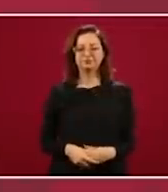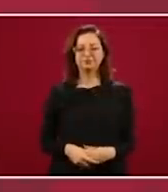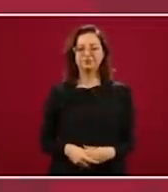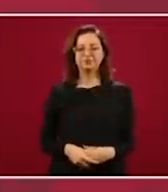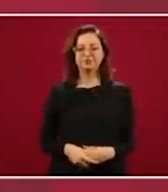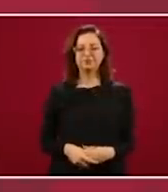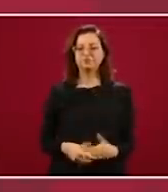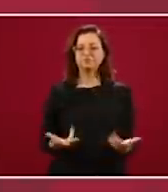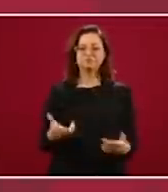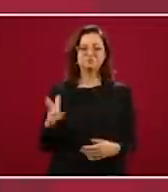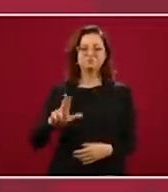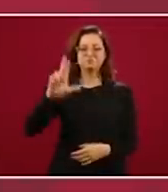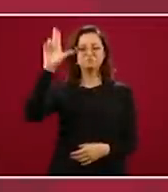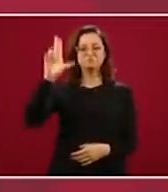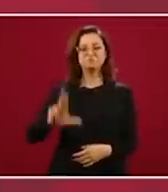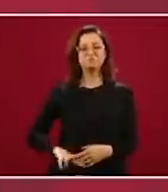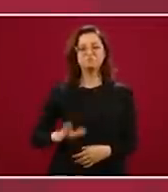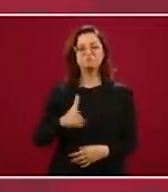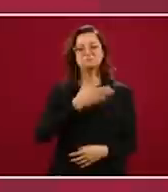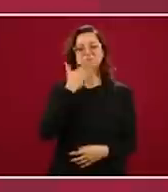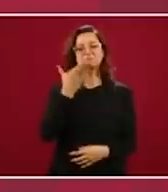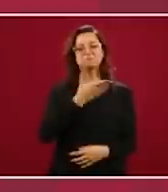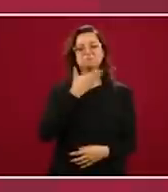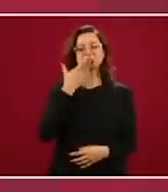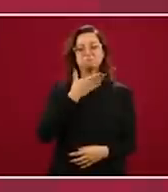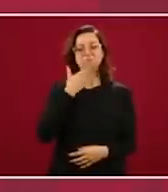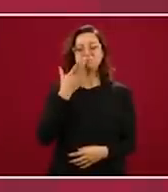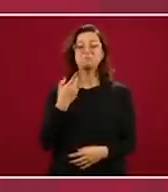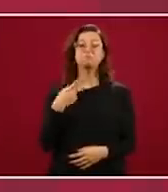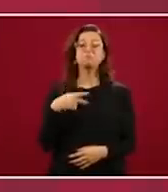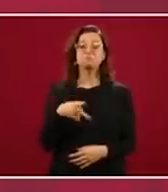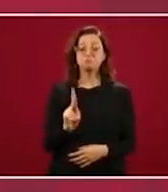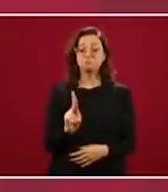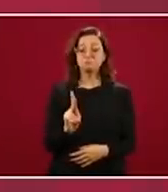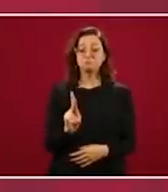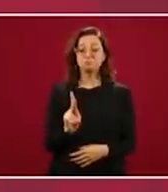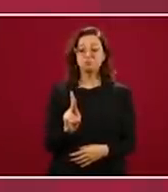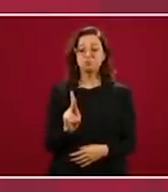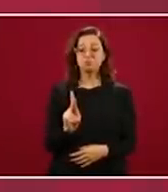como lo hacemos todos los martes, pero